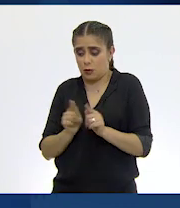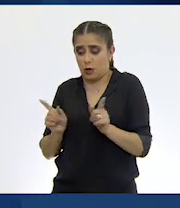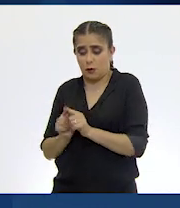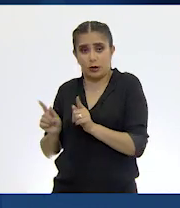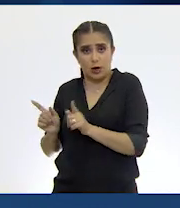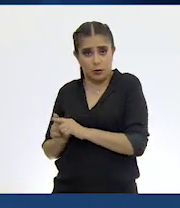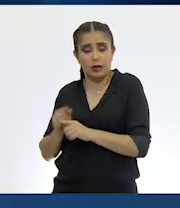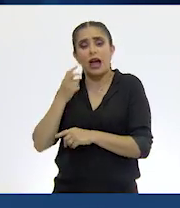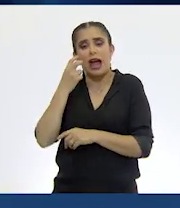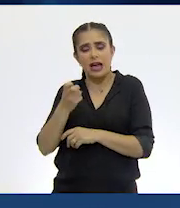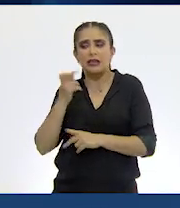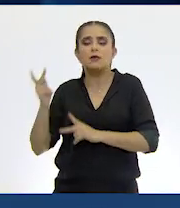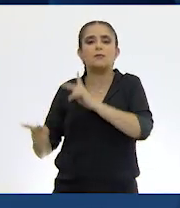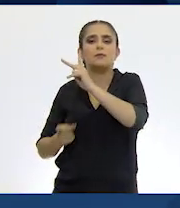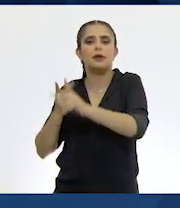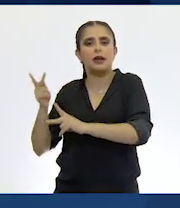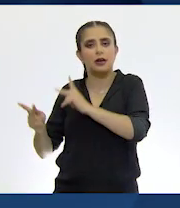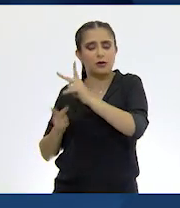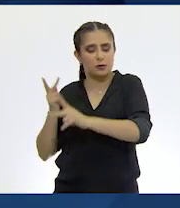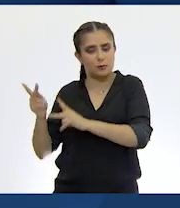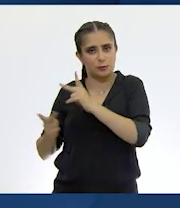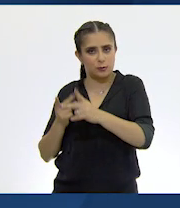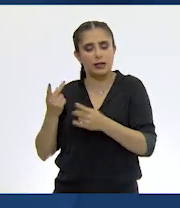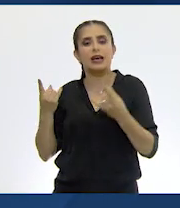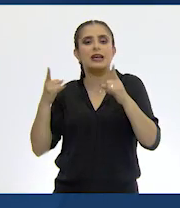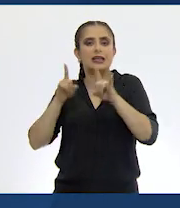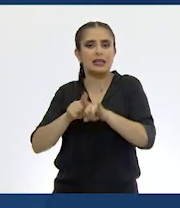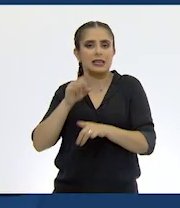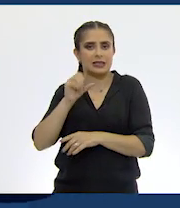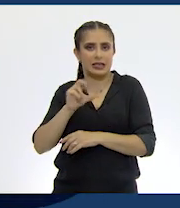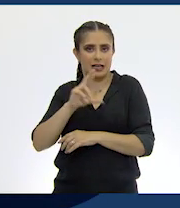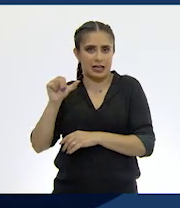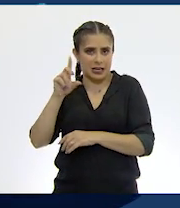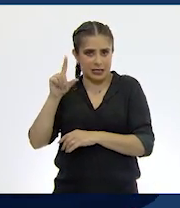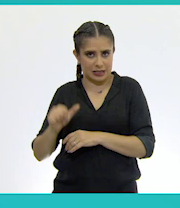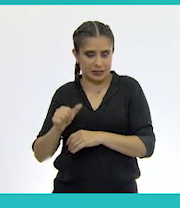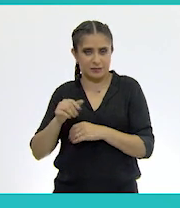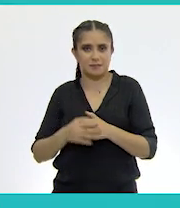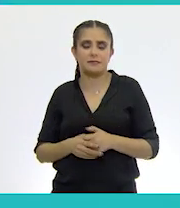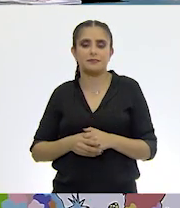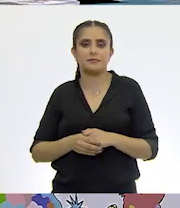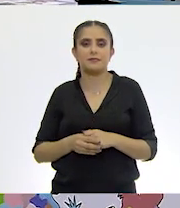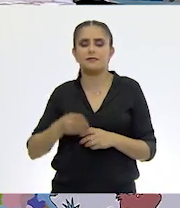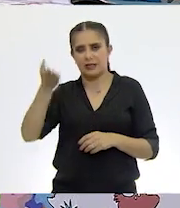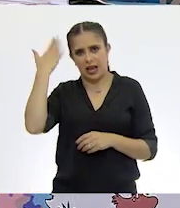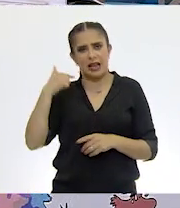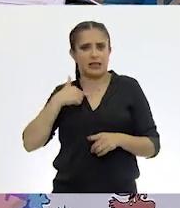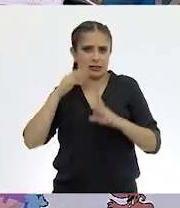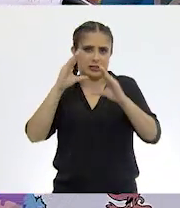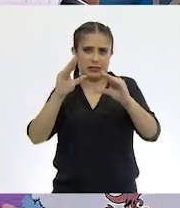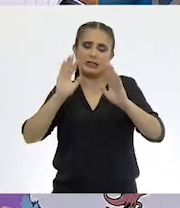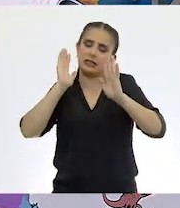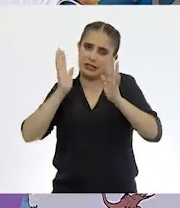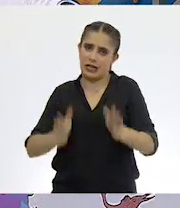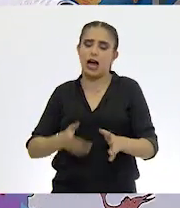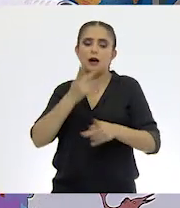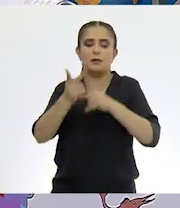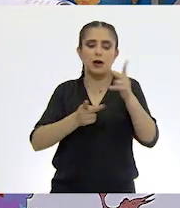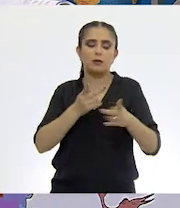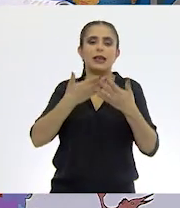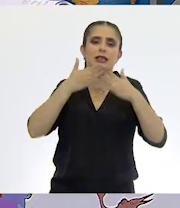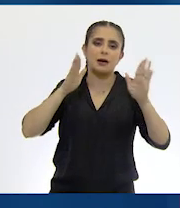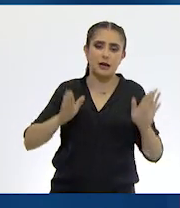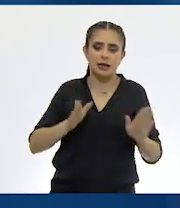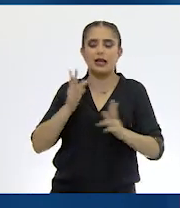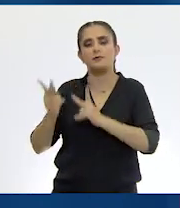nos están planteando aquí, abiertas y cerradas, María, ¿tú recuerdas algo sobre ellas? Ya lo habíamos estudiado antes. Sí, ya.